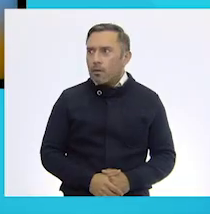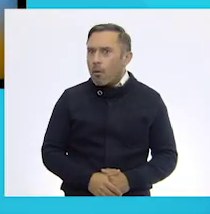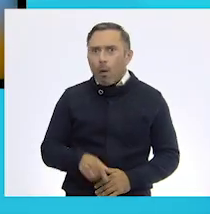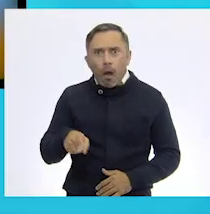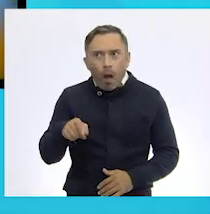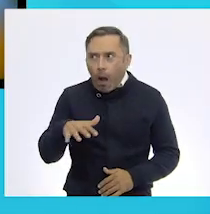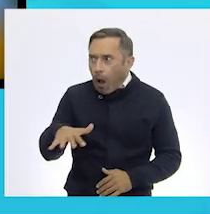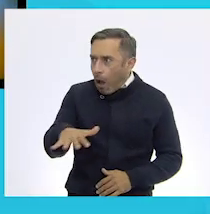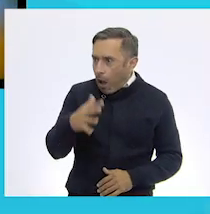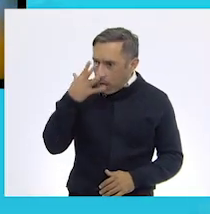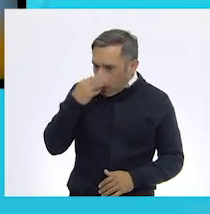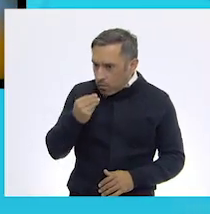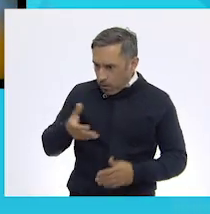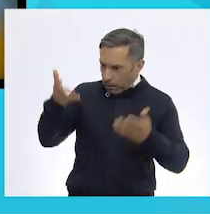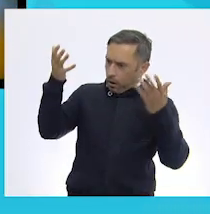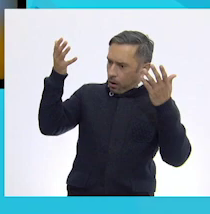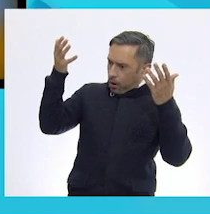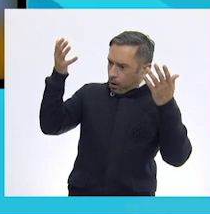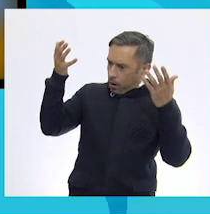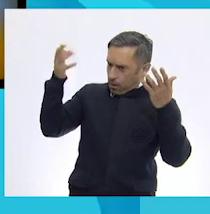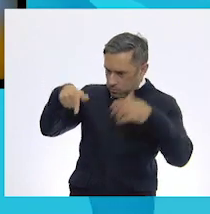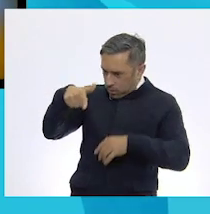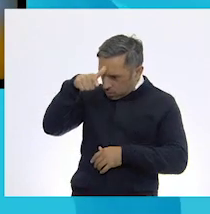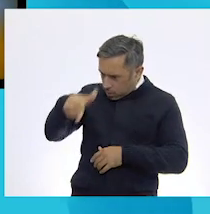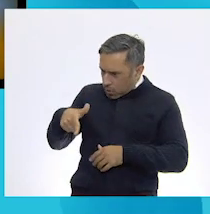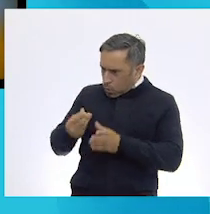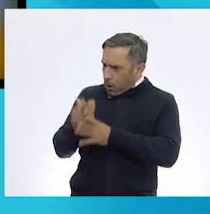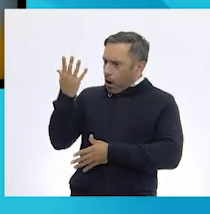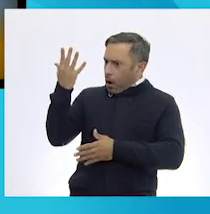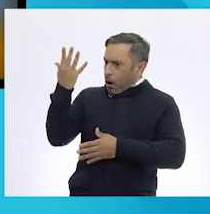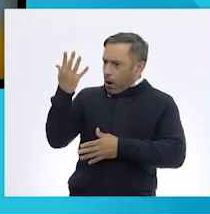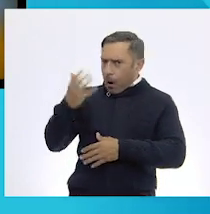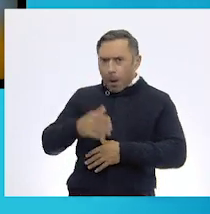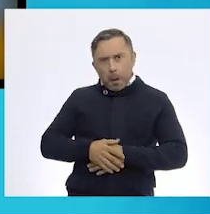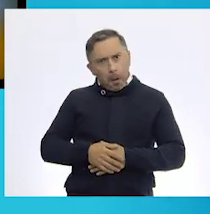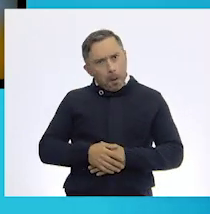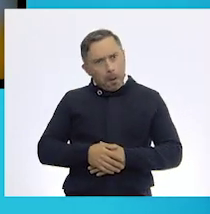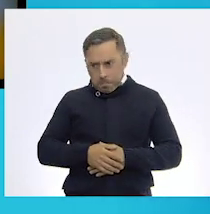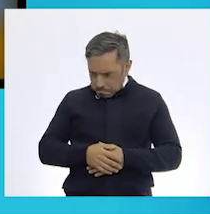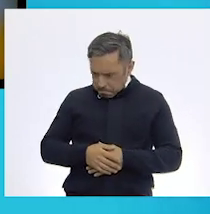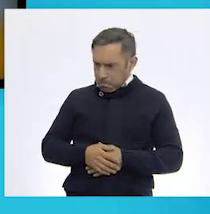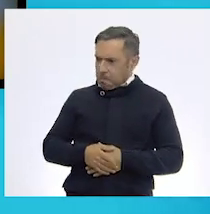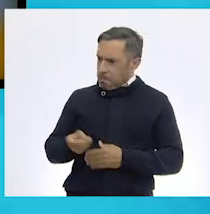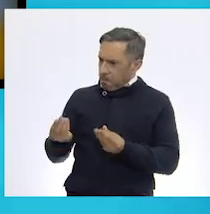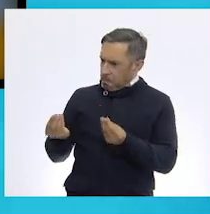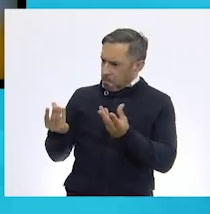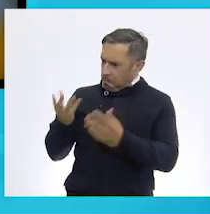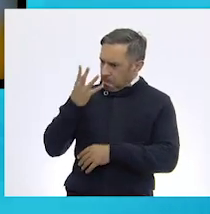¡Oh! ¿Ustedes son nuevas? ¡Oh, qué bonitas están!